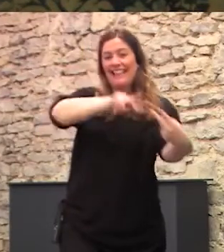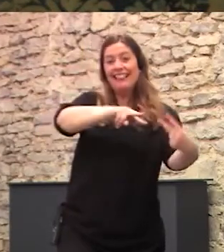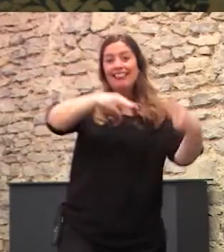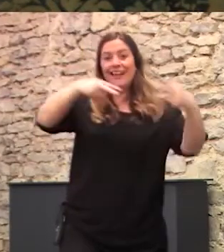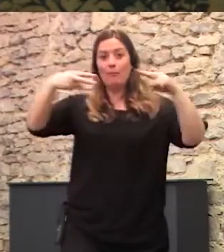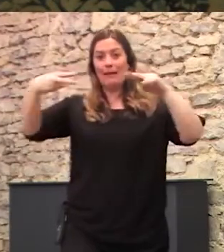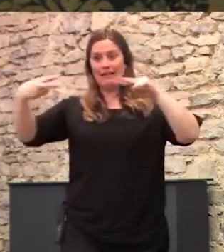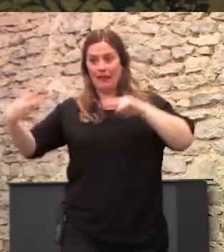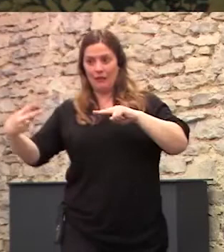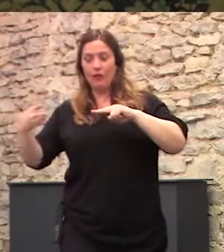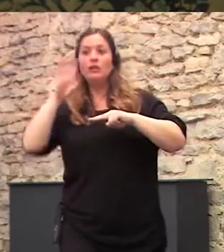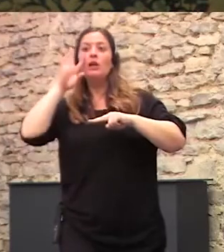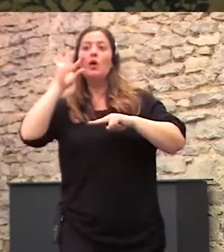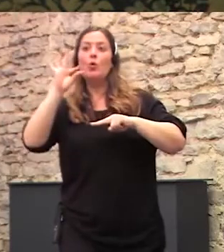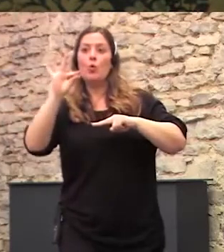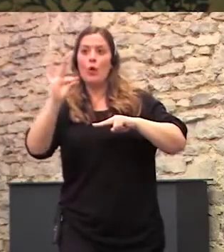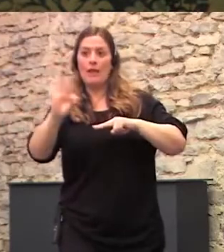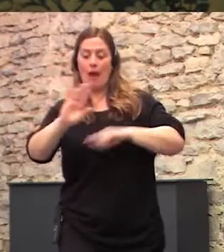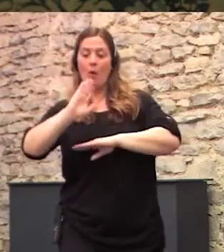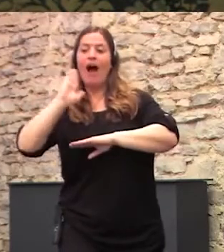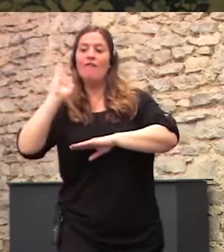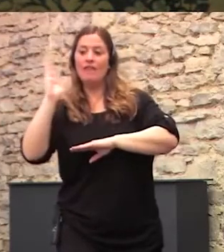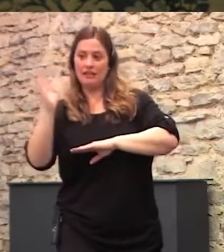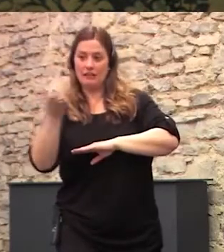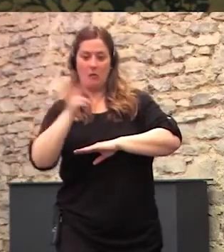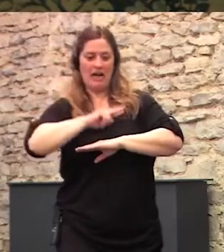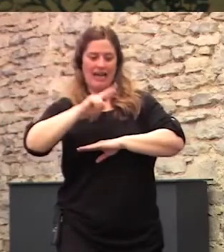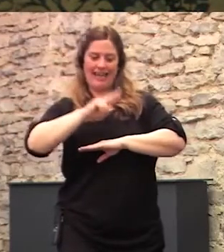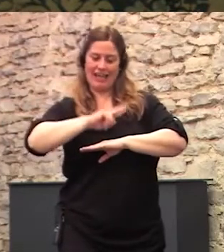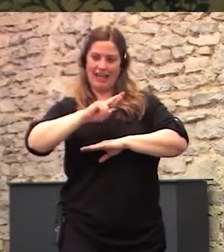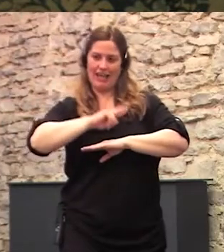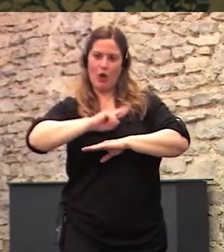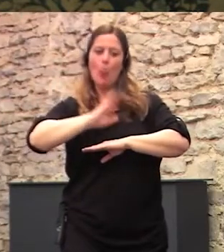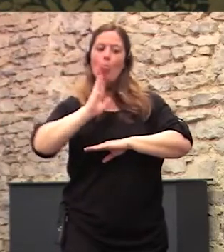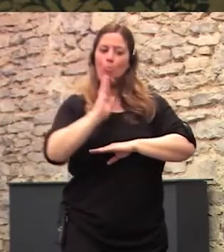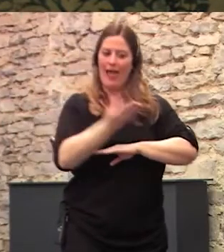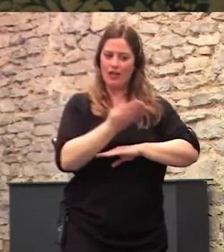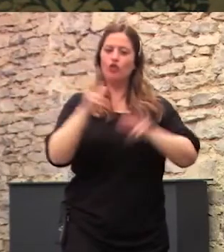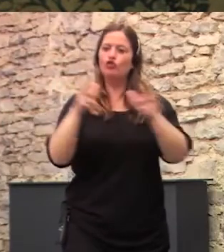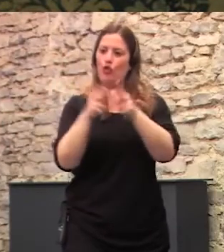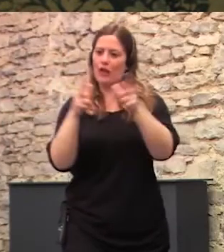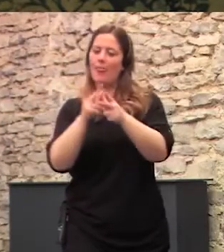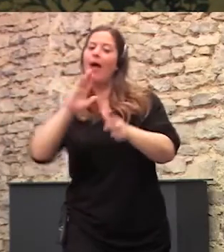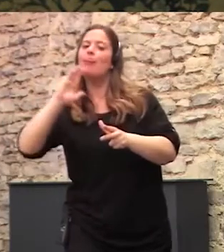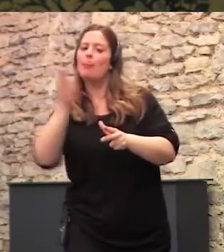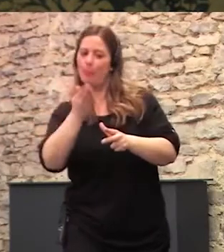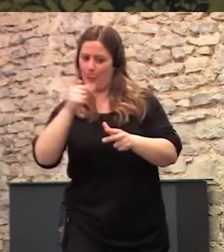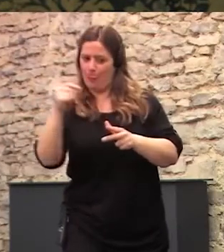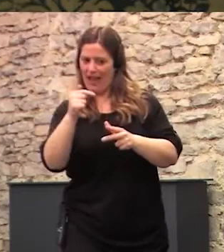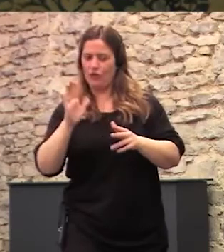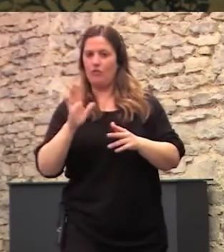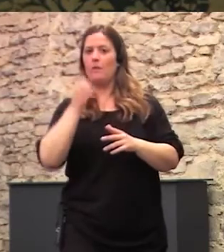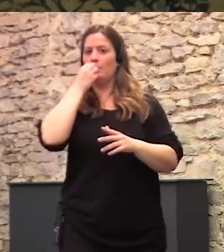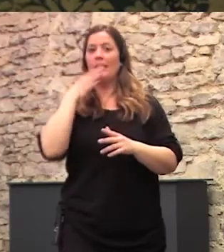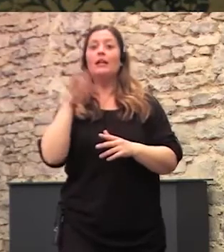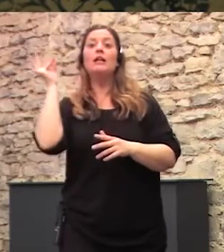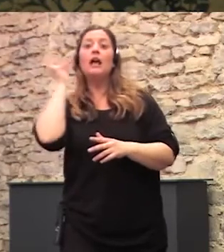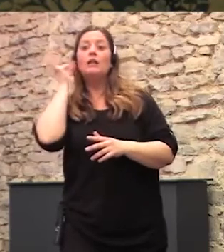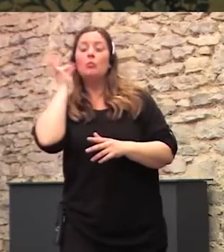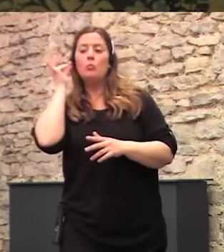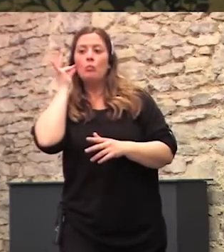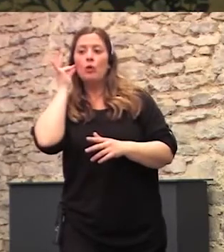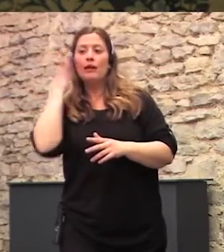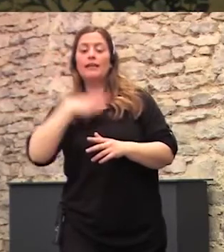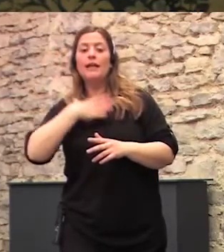la religión y el daño que han hecho a la sociedad. Vale. Las mujeres tienen la posibilidad de elegir